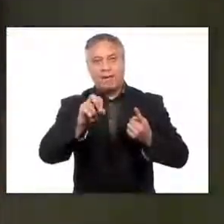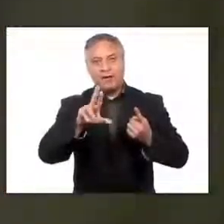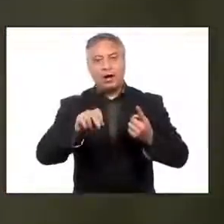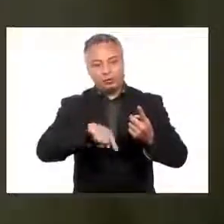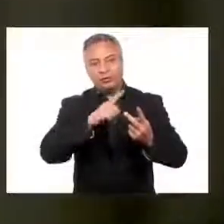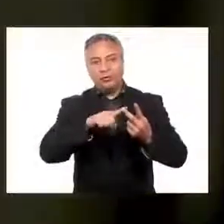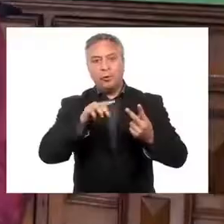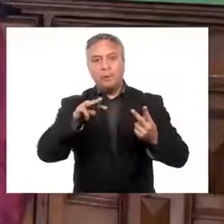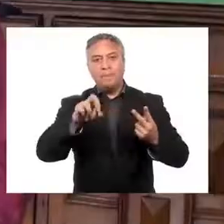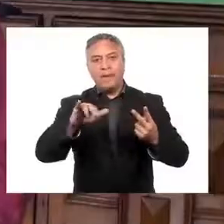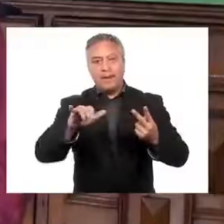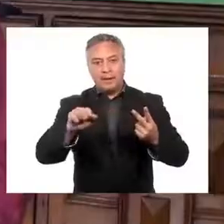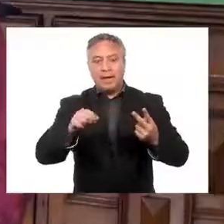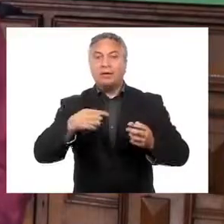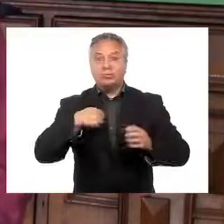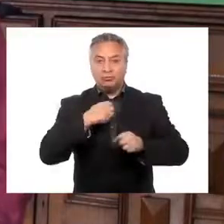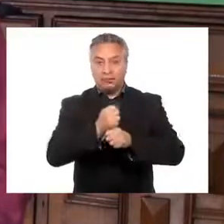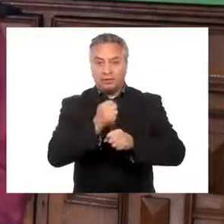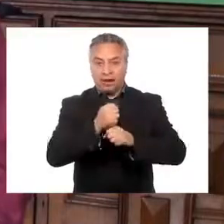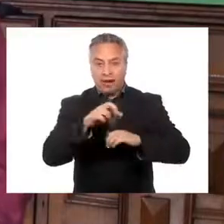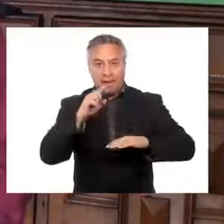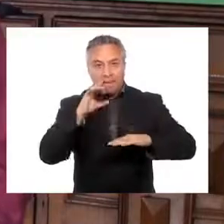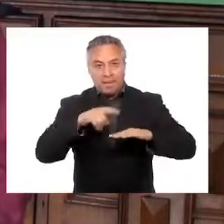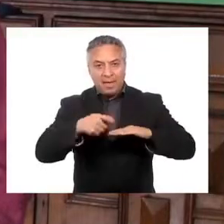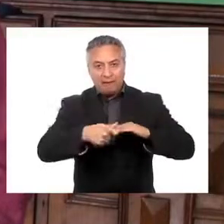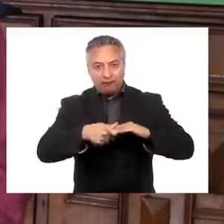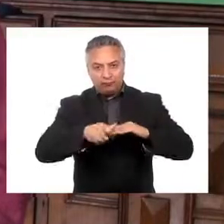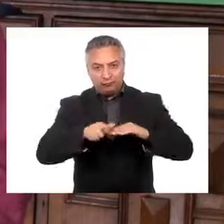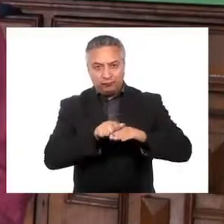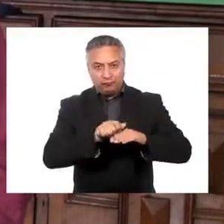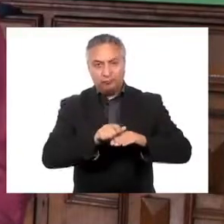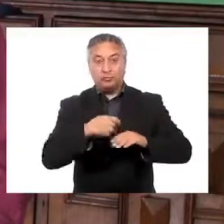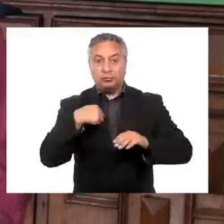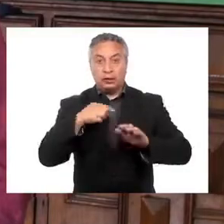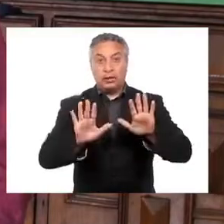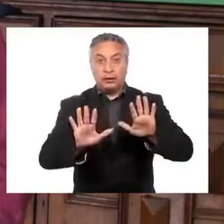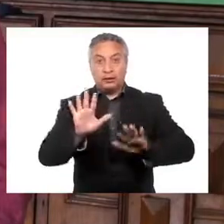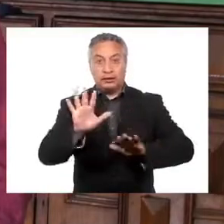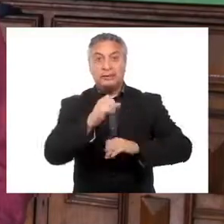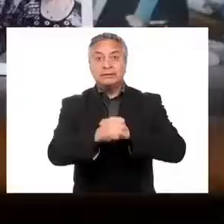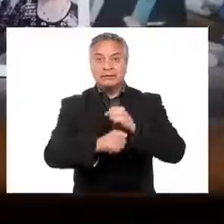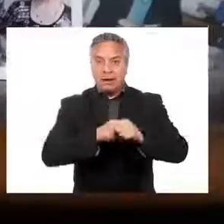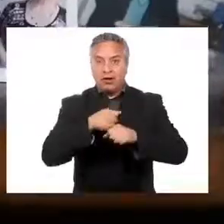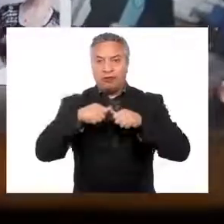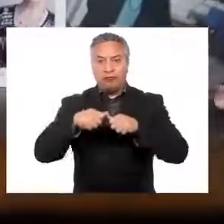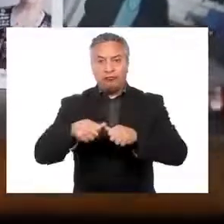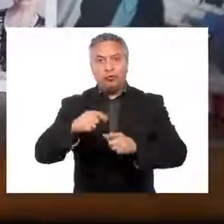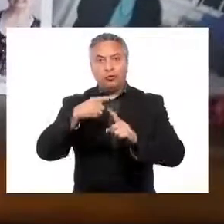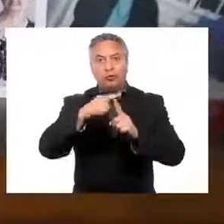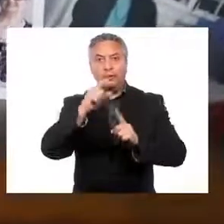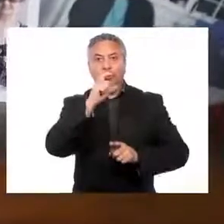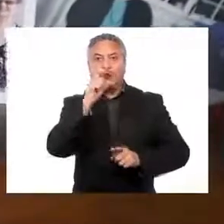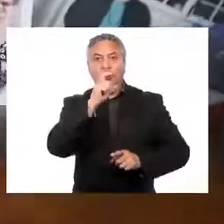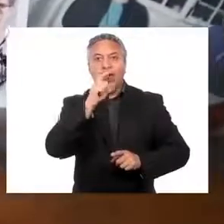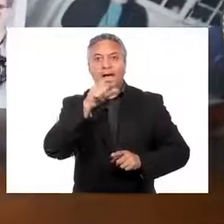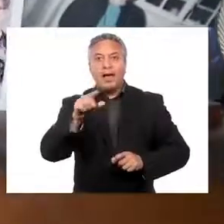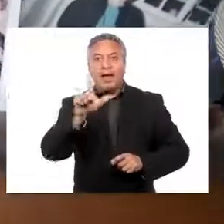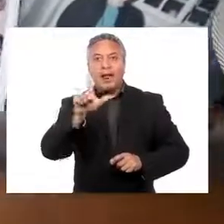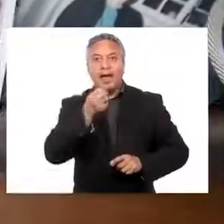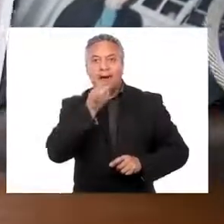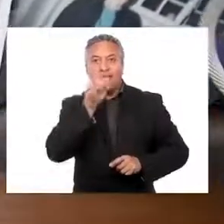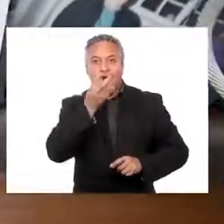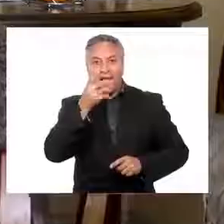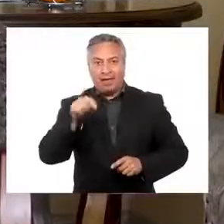y María Andrea. Fui podóloga y estuve por 15 años en la Cruz Roja de la Florida. Y en general la vida ha sido buena con